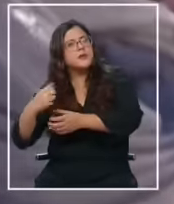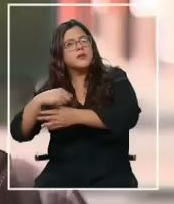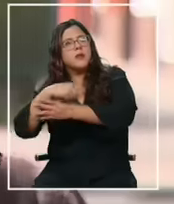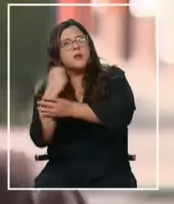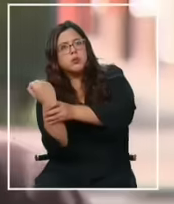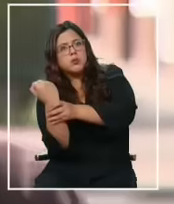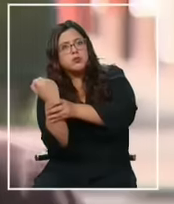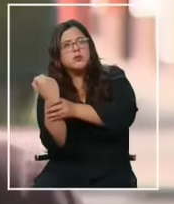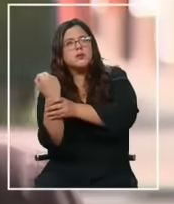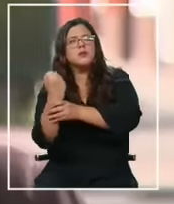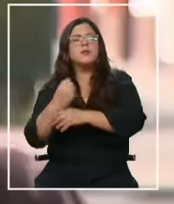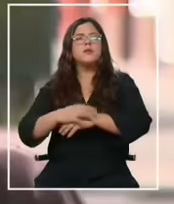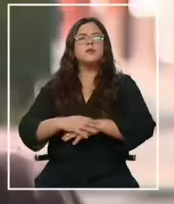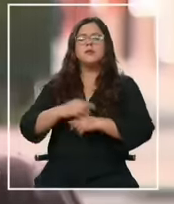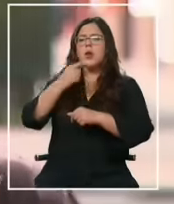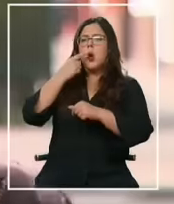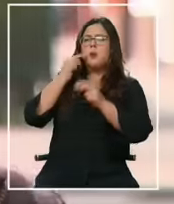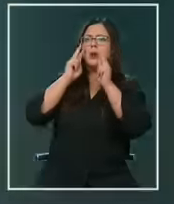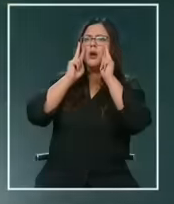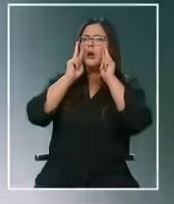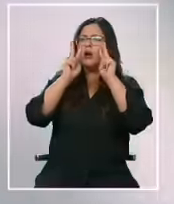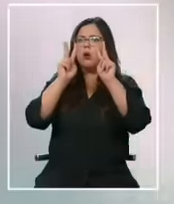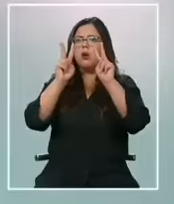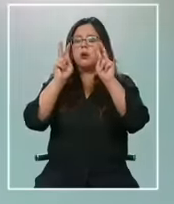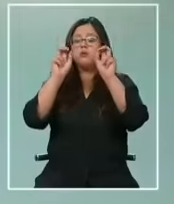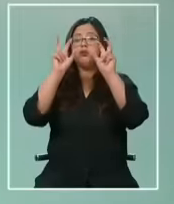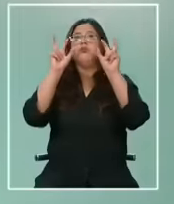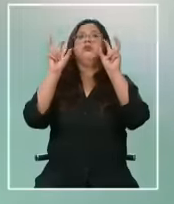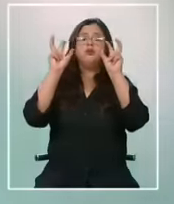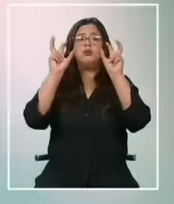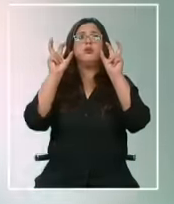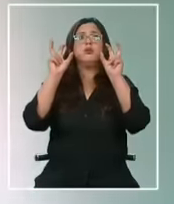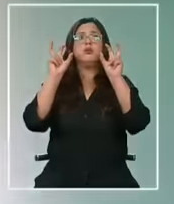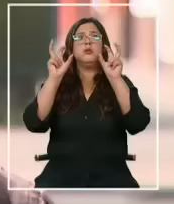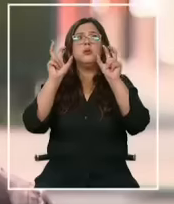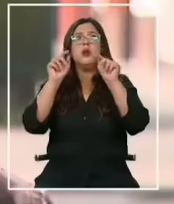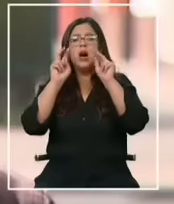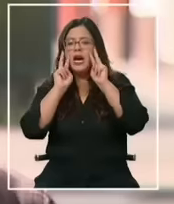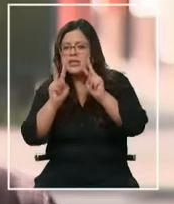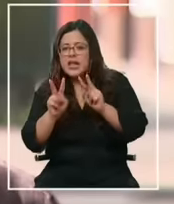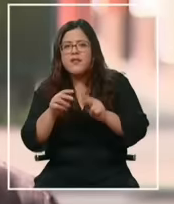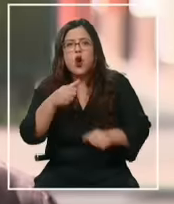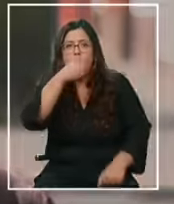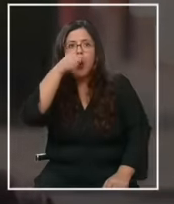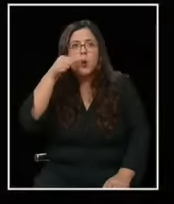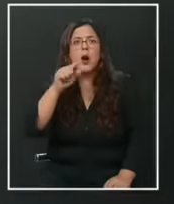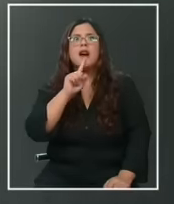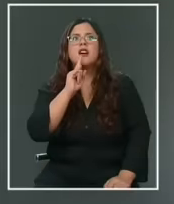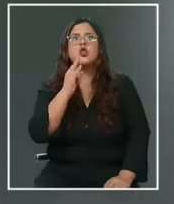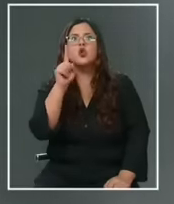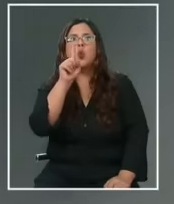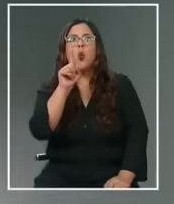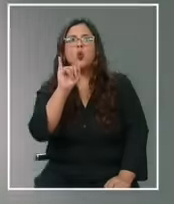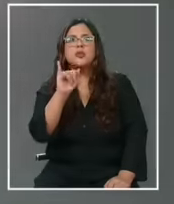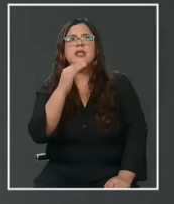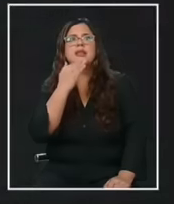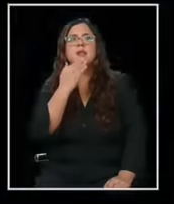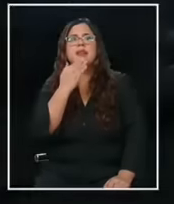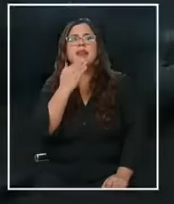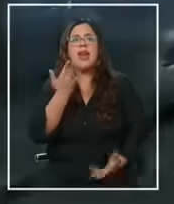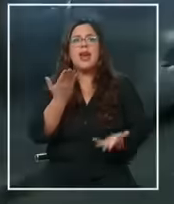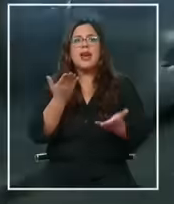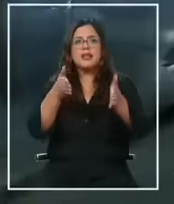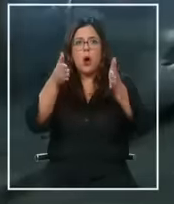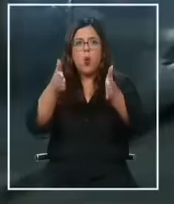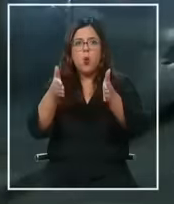mano. Con los ojos totalmente desorbitados, lleno tusi. Se le encontró mucha tusi, dos armas blancas. ¡Mire la droga que tenía, tusi!